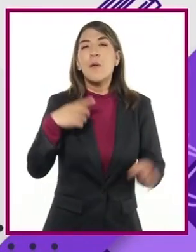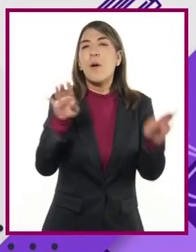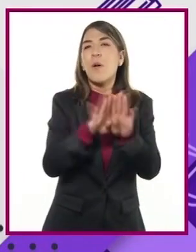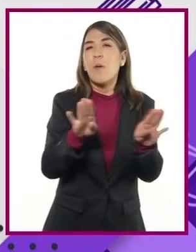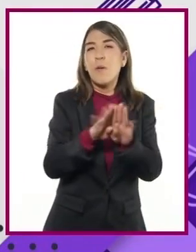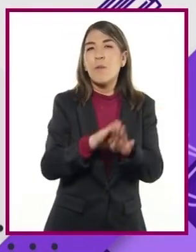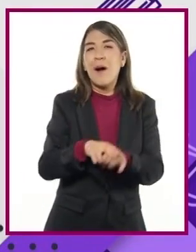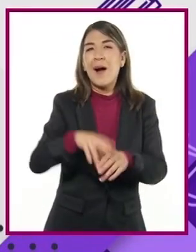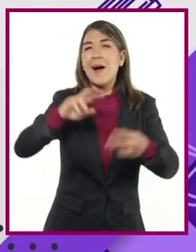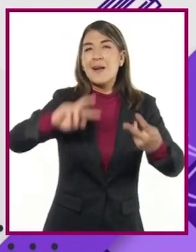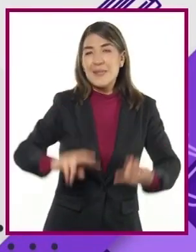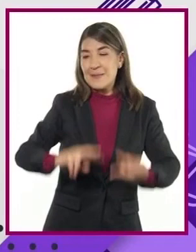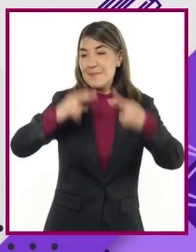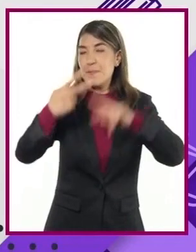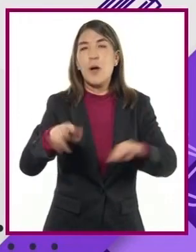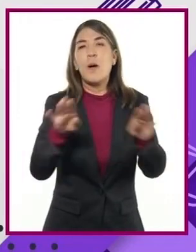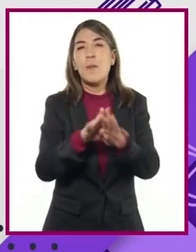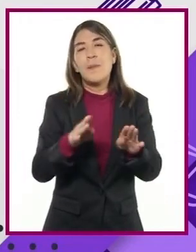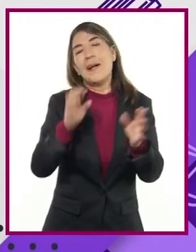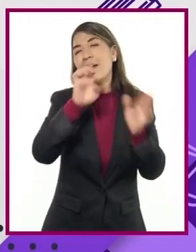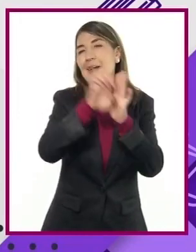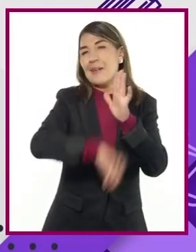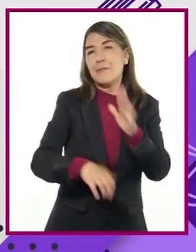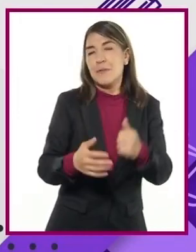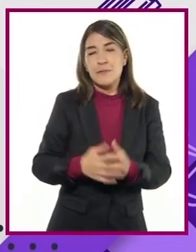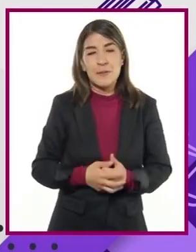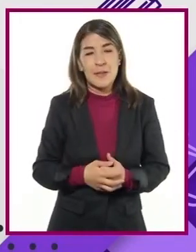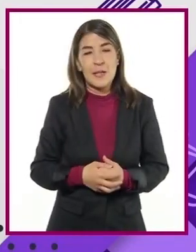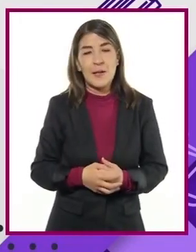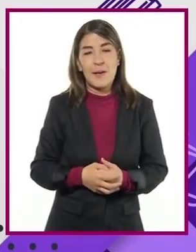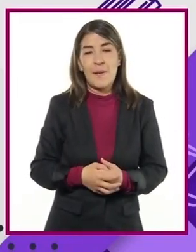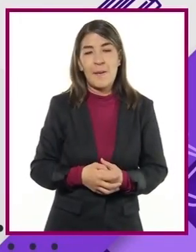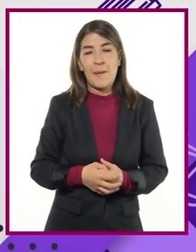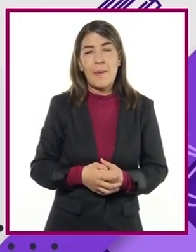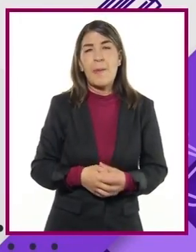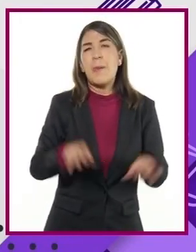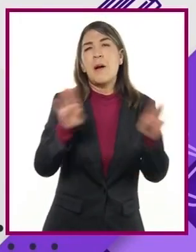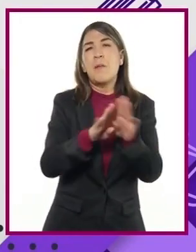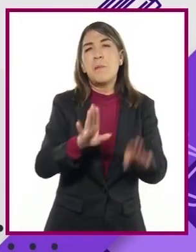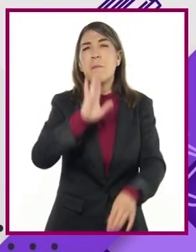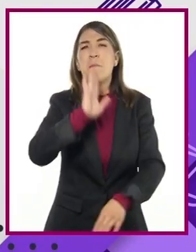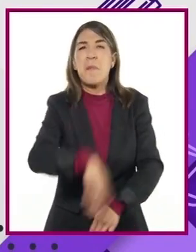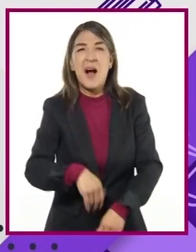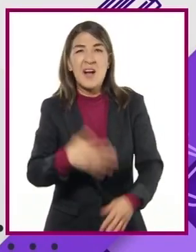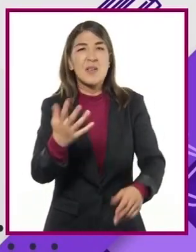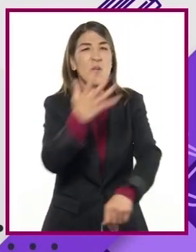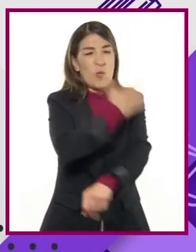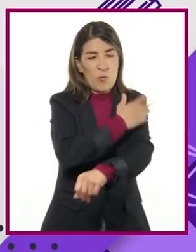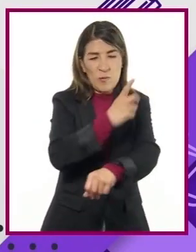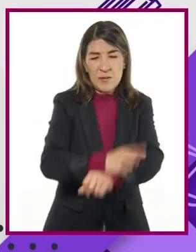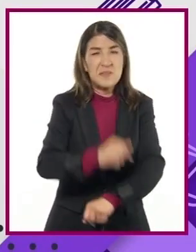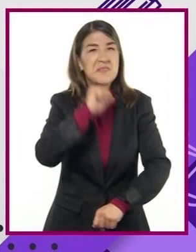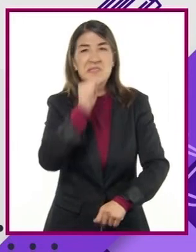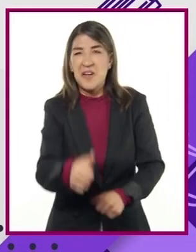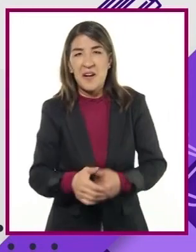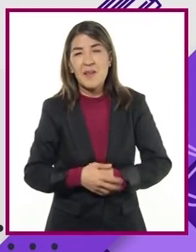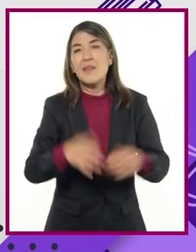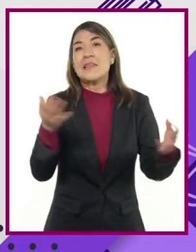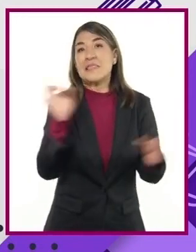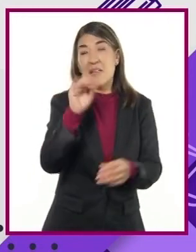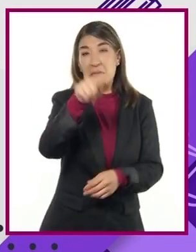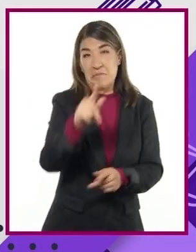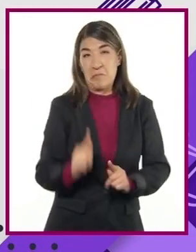acciones contrarias a la moral, como por ejemplo cometer actos deshonestos, ya que las consecuencias pueden ser muy